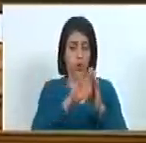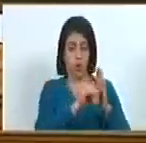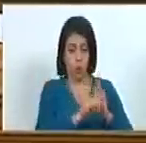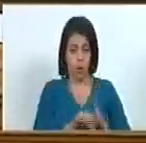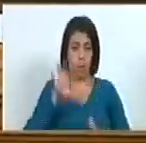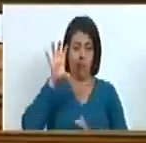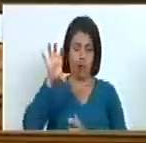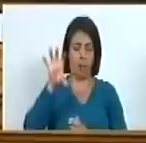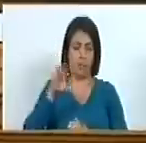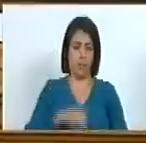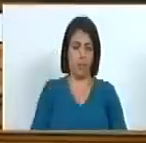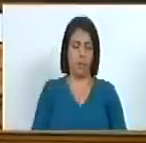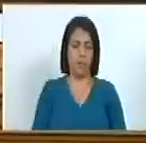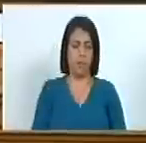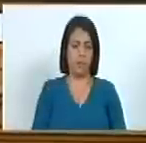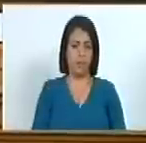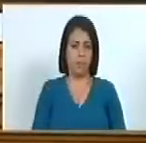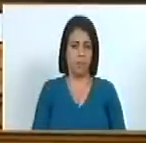al país,